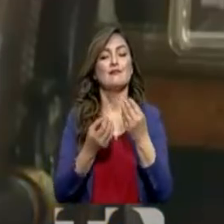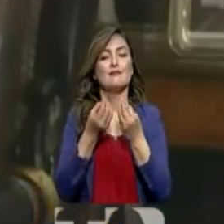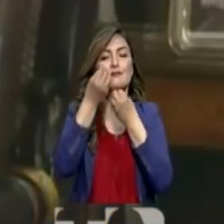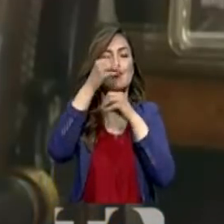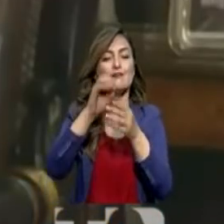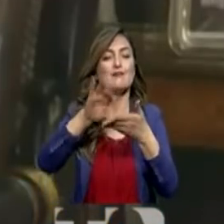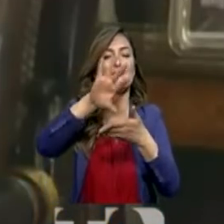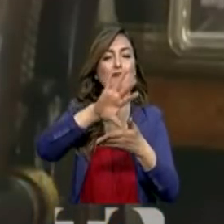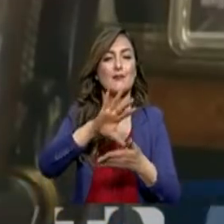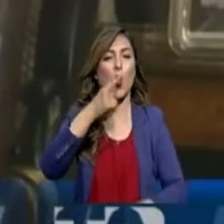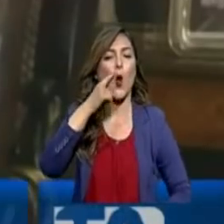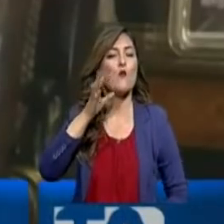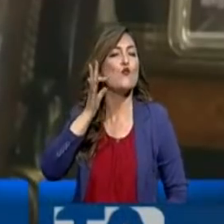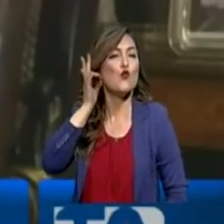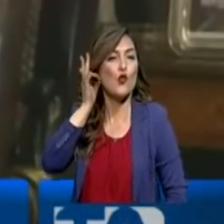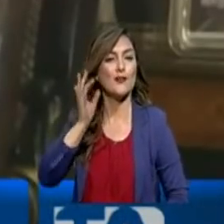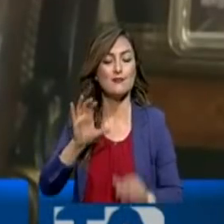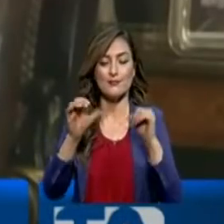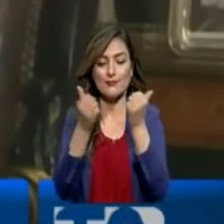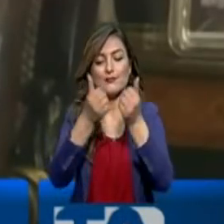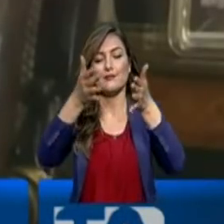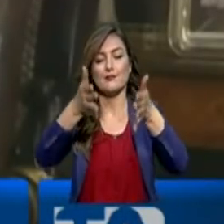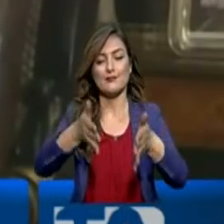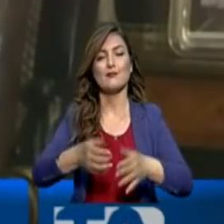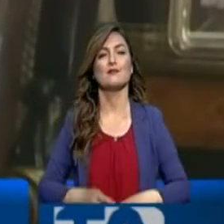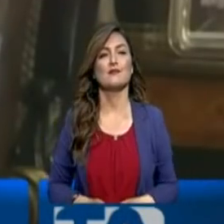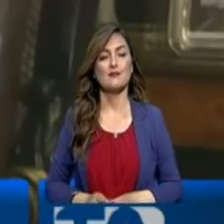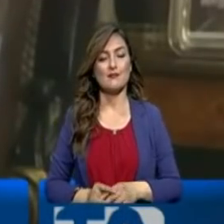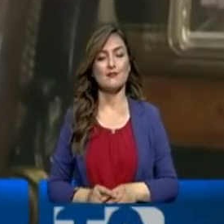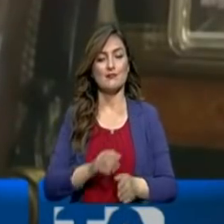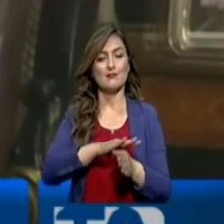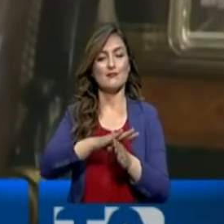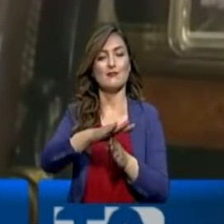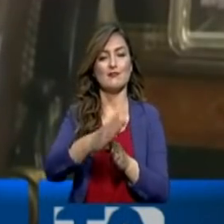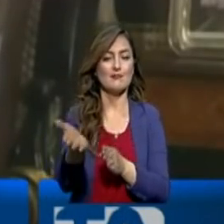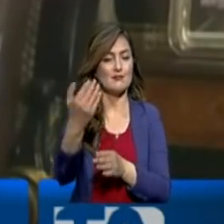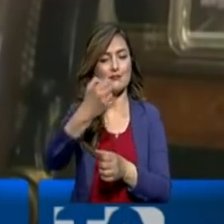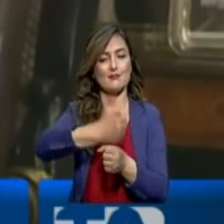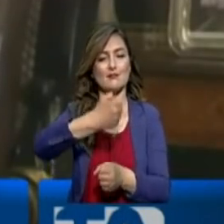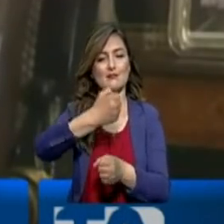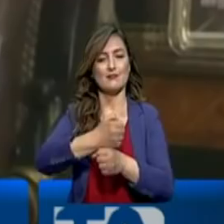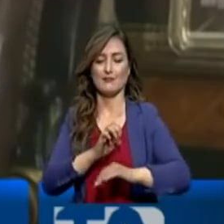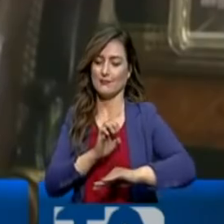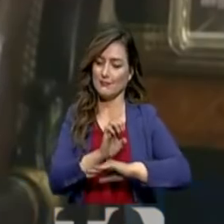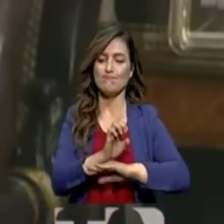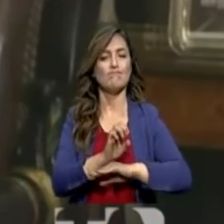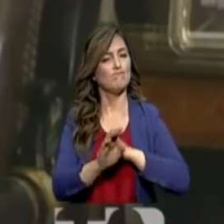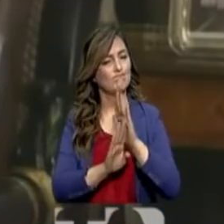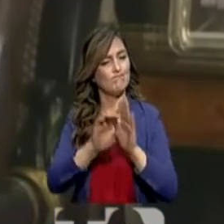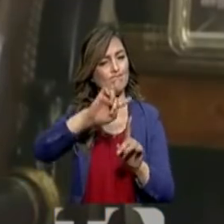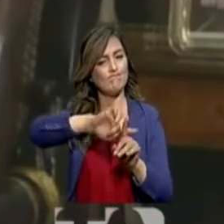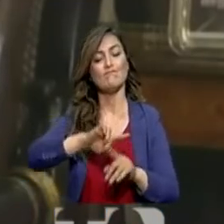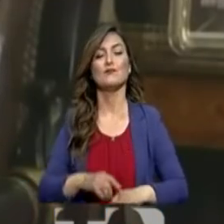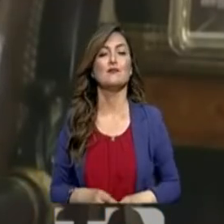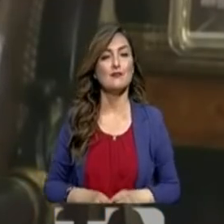los señores y señoras asambleístas los invito a trabajar por el bien del país. Me dirijo